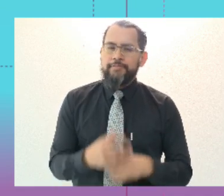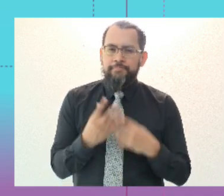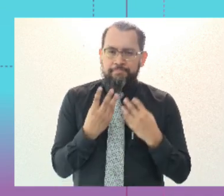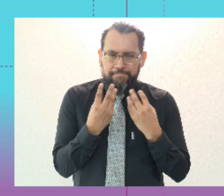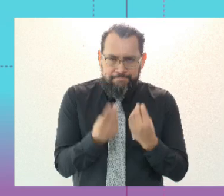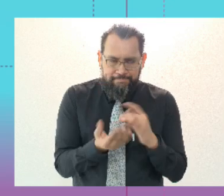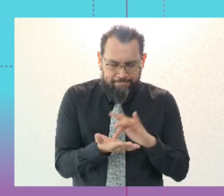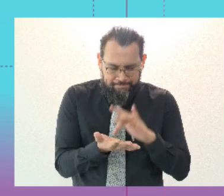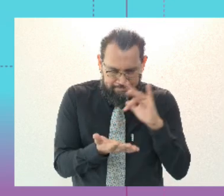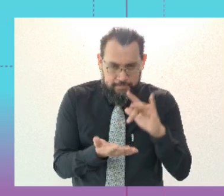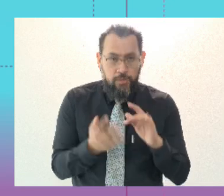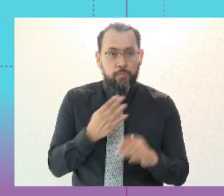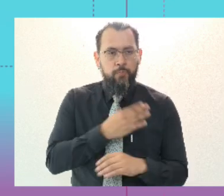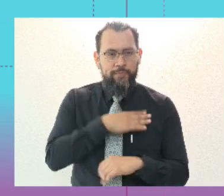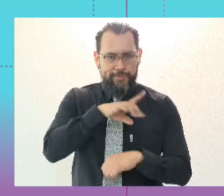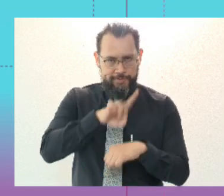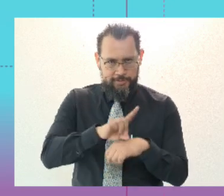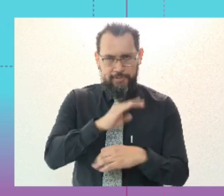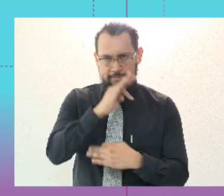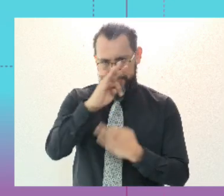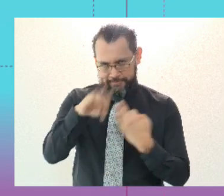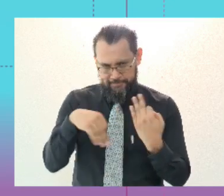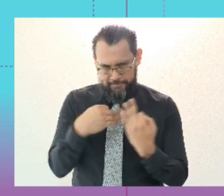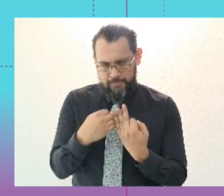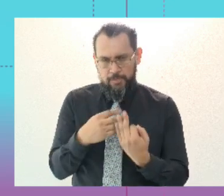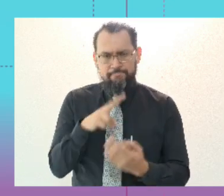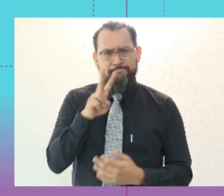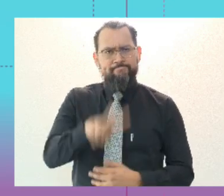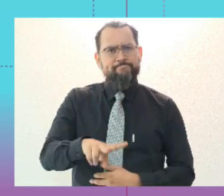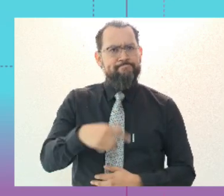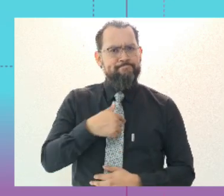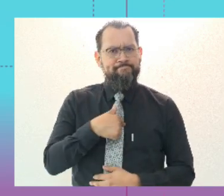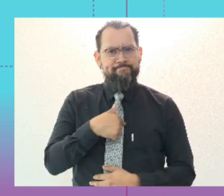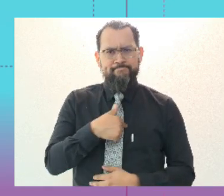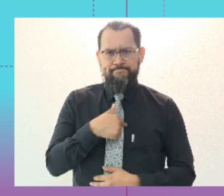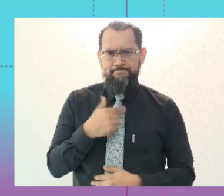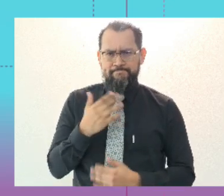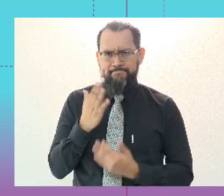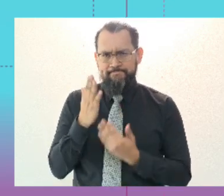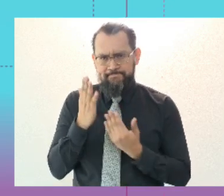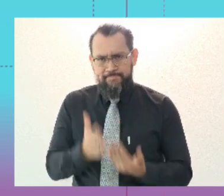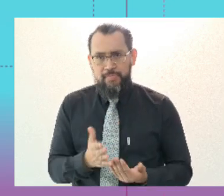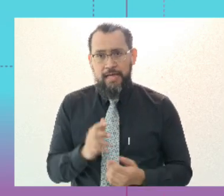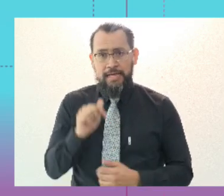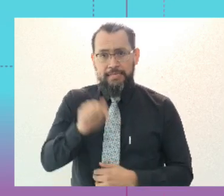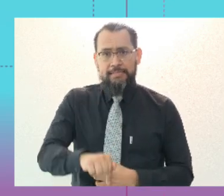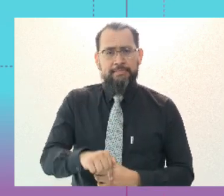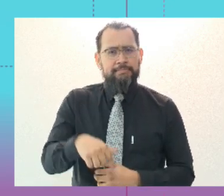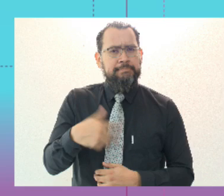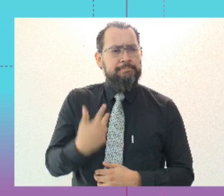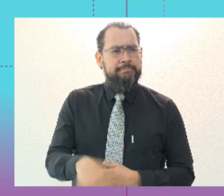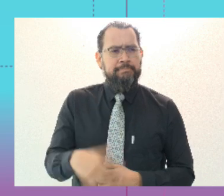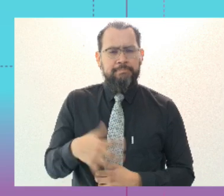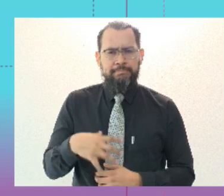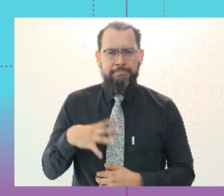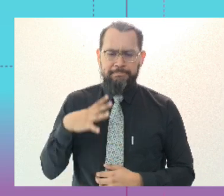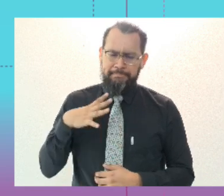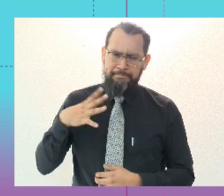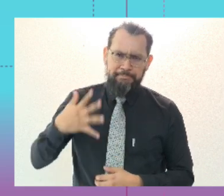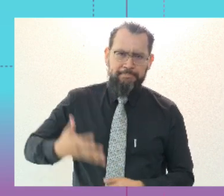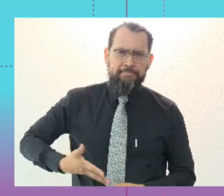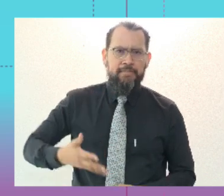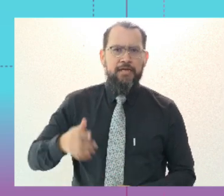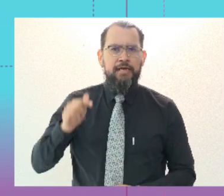Muchísimas gracias. Buen día a todos. La verdad es para mí un honor estar, ser parte de esta mesa con